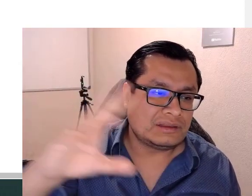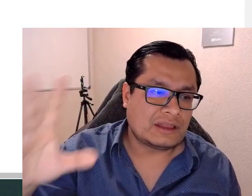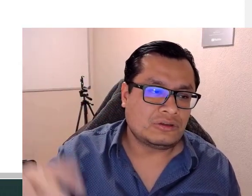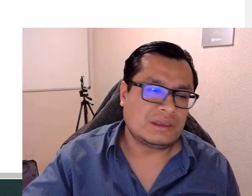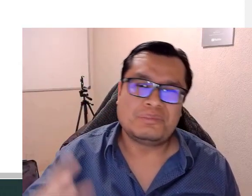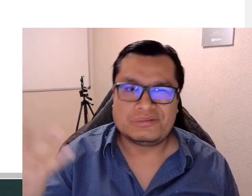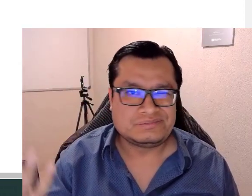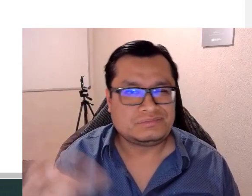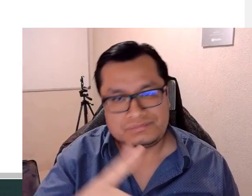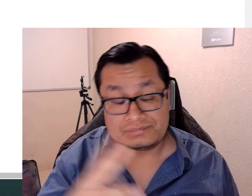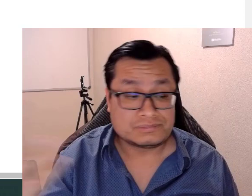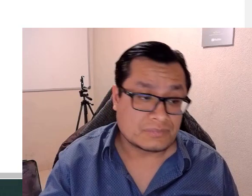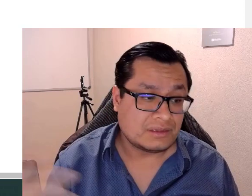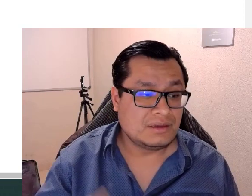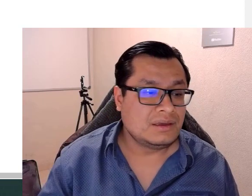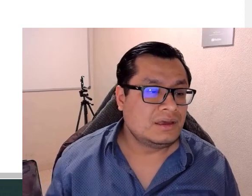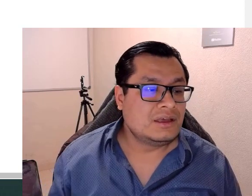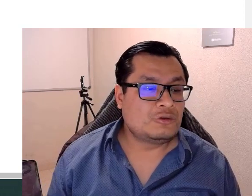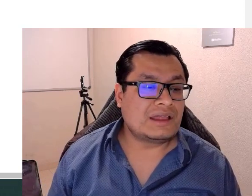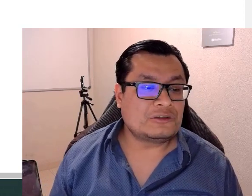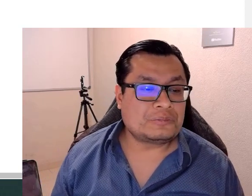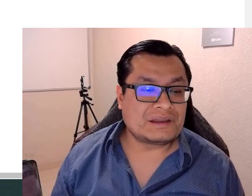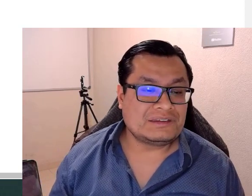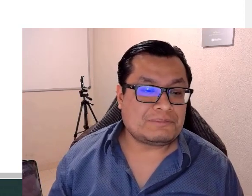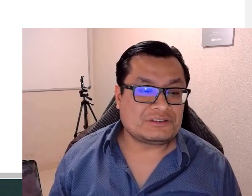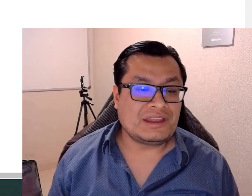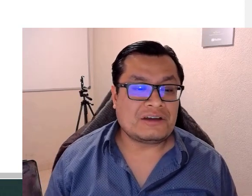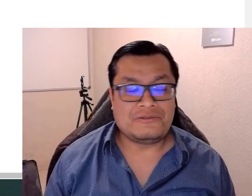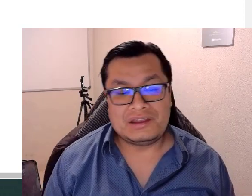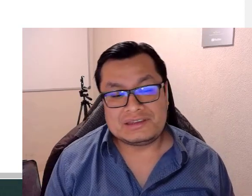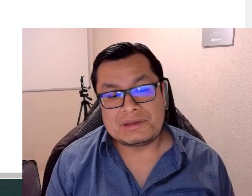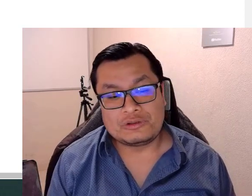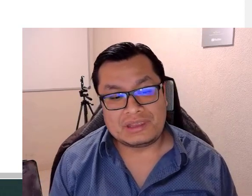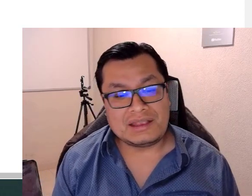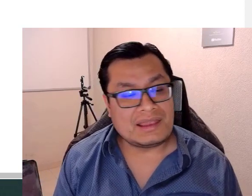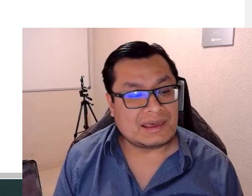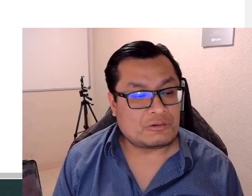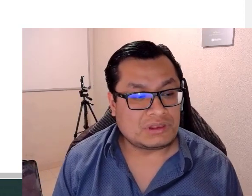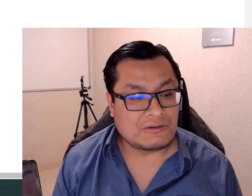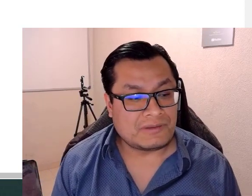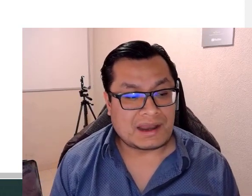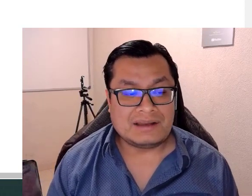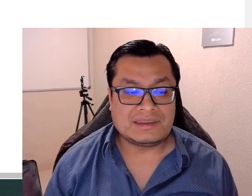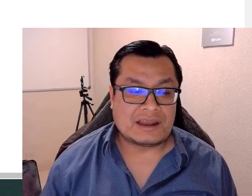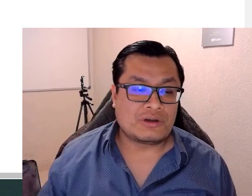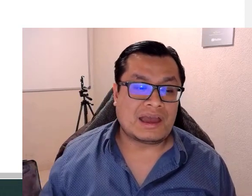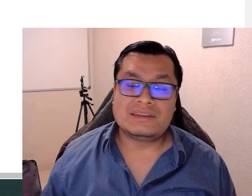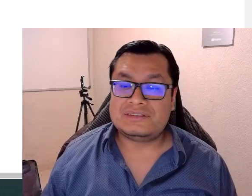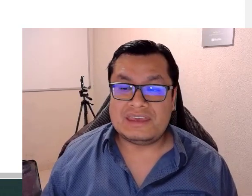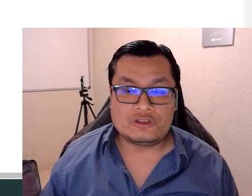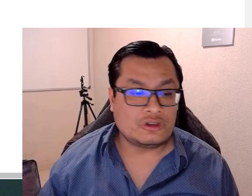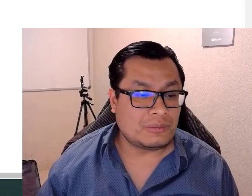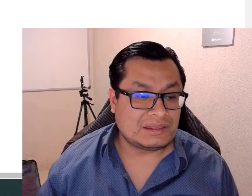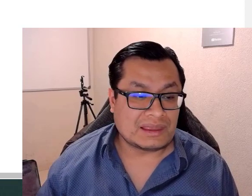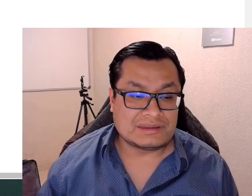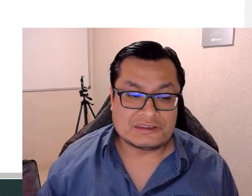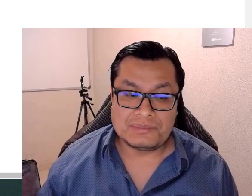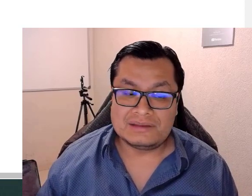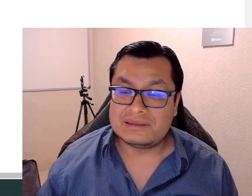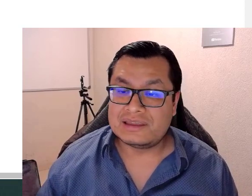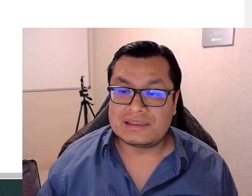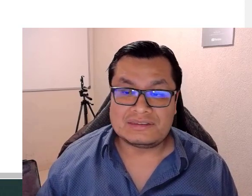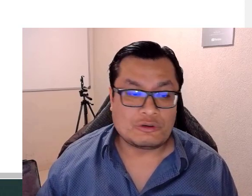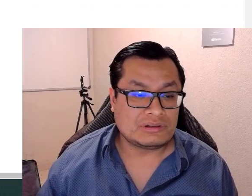millones en tanto tiempo. Durante su participación en la conferencia matutina del Ejecutivo Federal señaló que hay 196